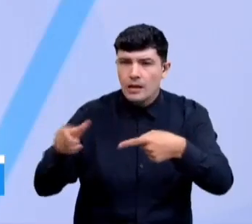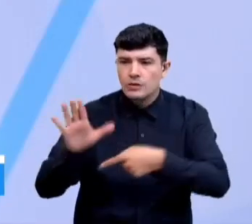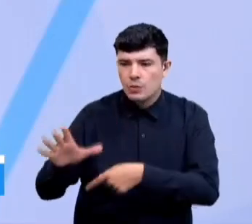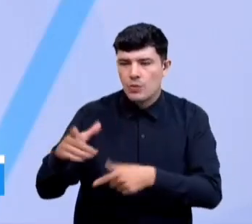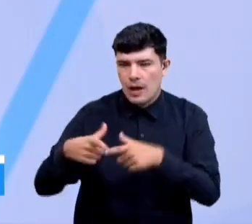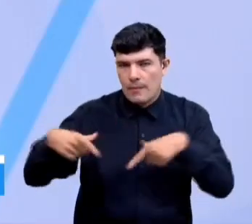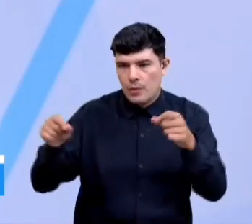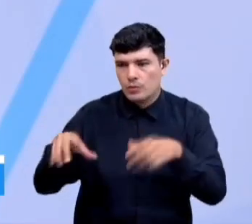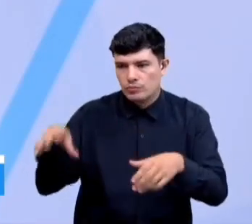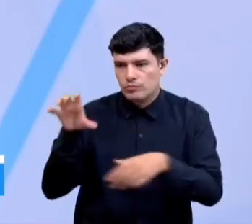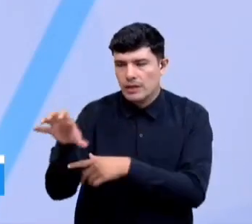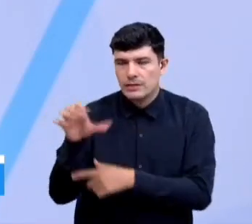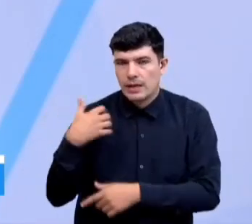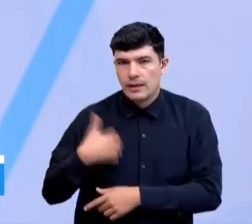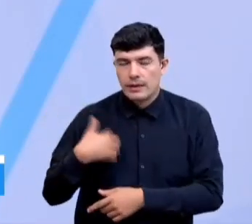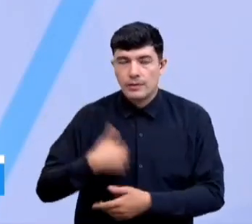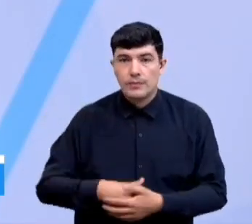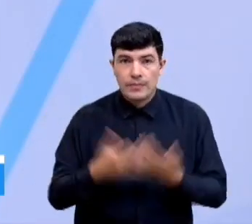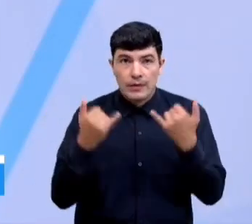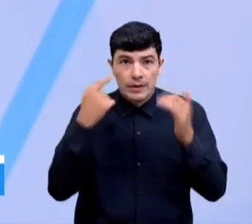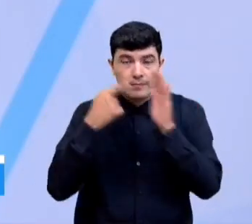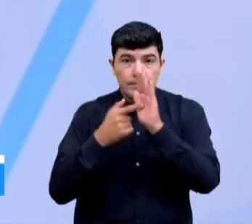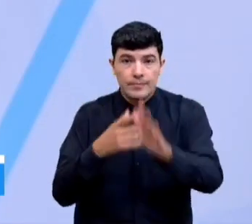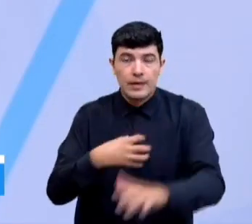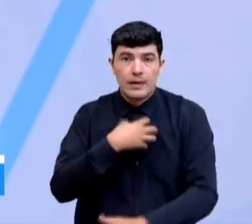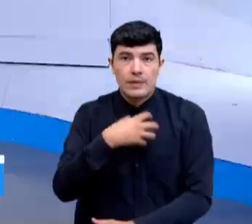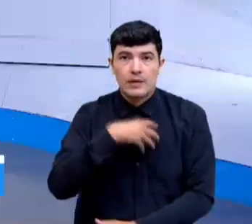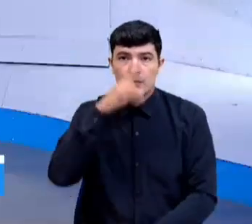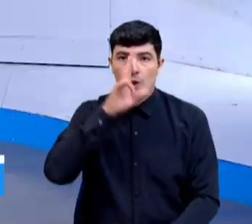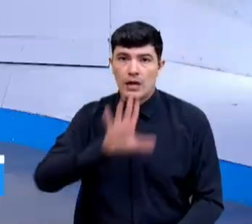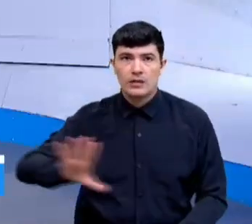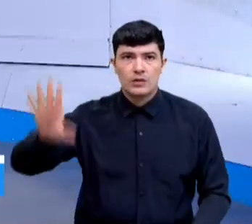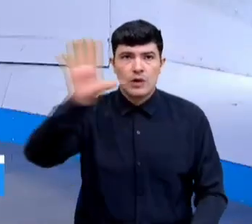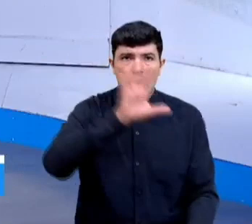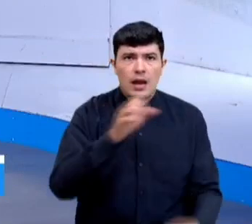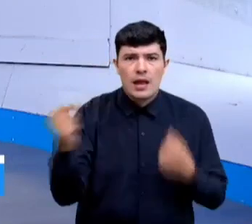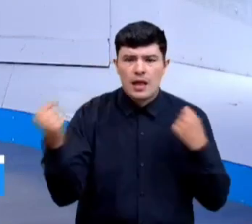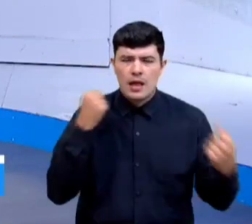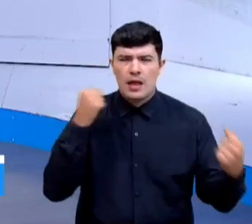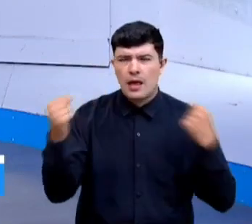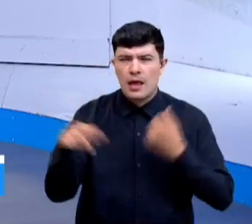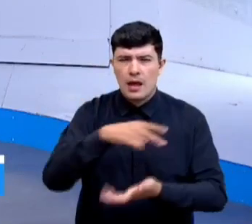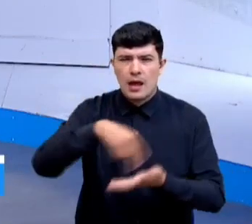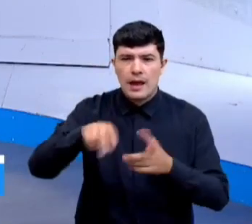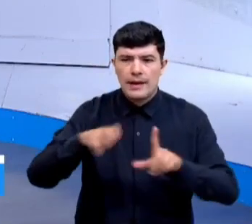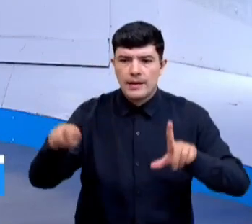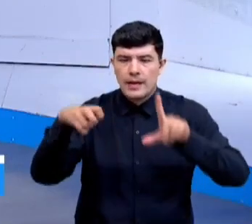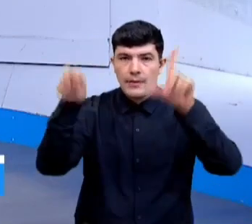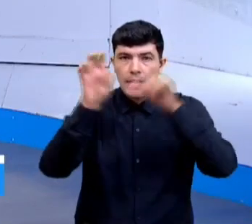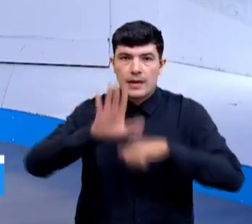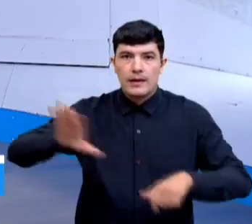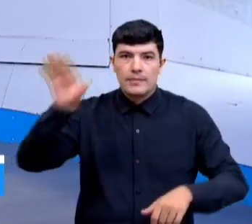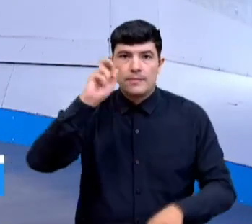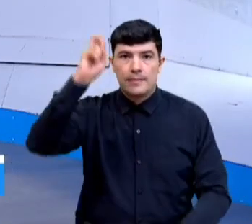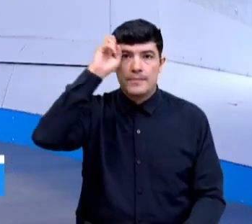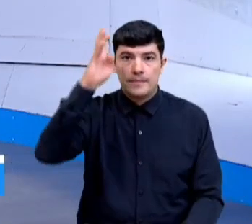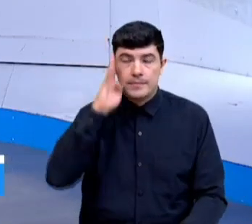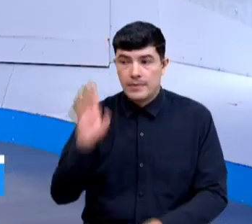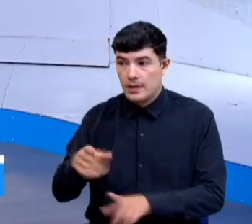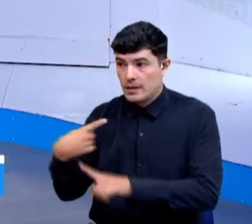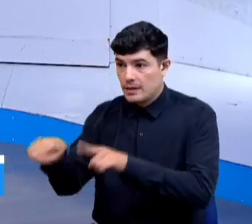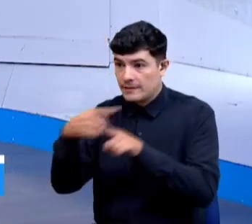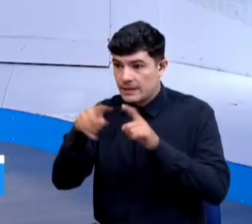Y de aquí pasamos a hablar al Campeonato Nacional de Gimnasia Rítmica de Niveles, cumplido en Norte de Santander, donde hubo participación de